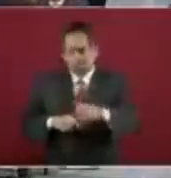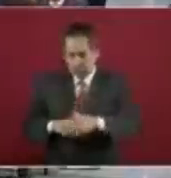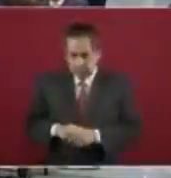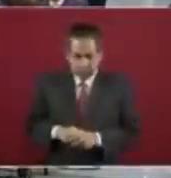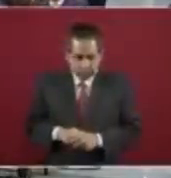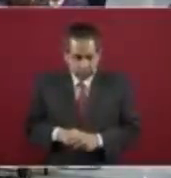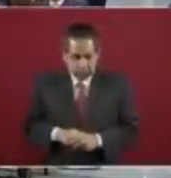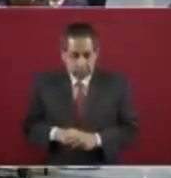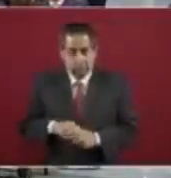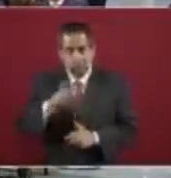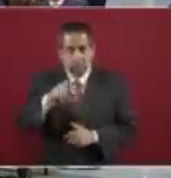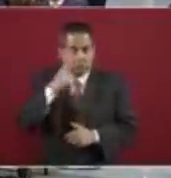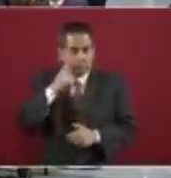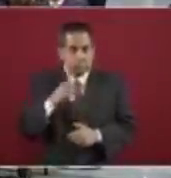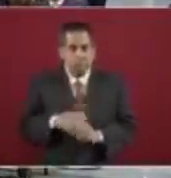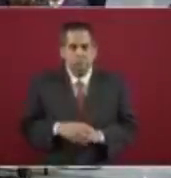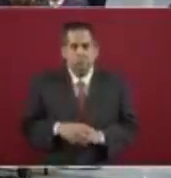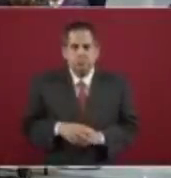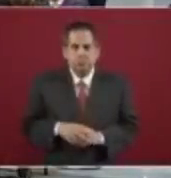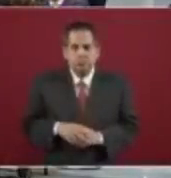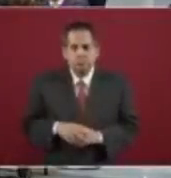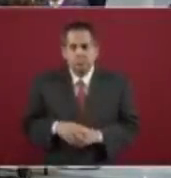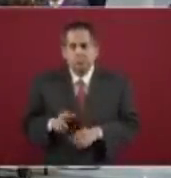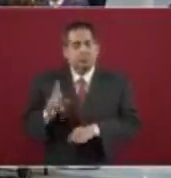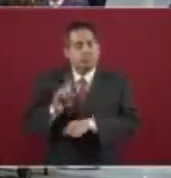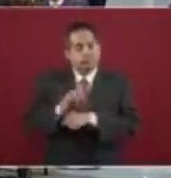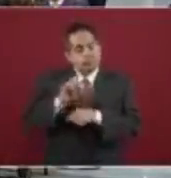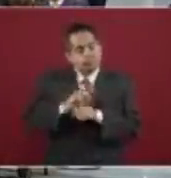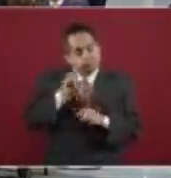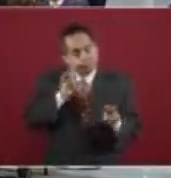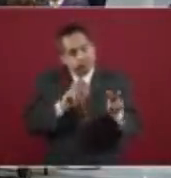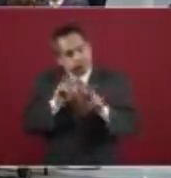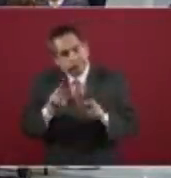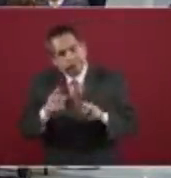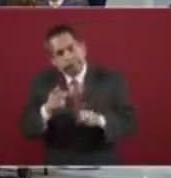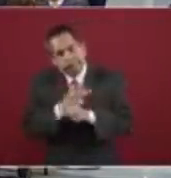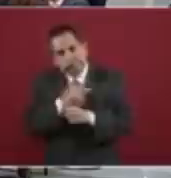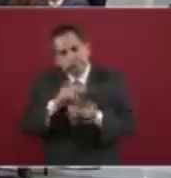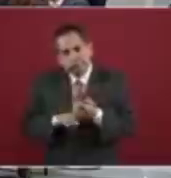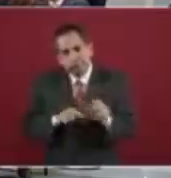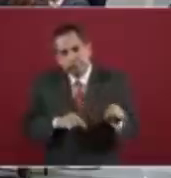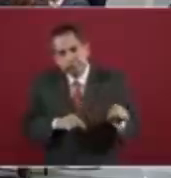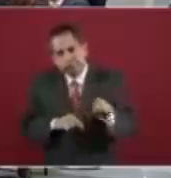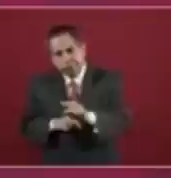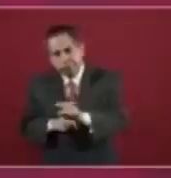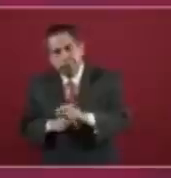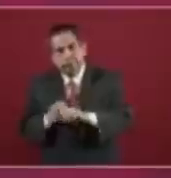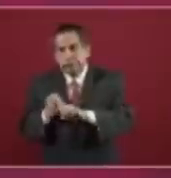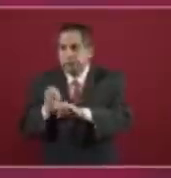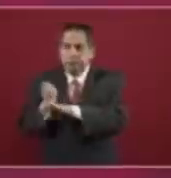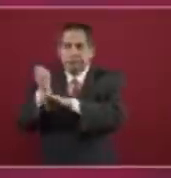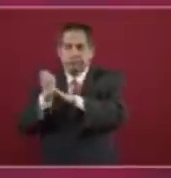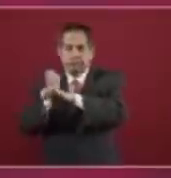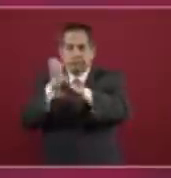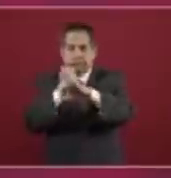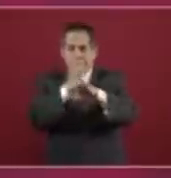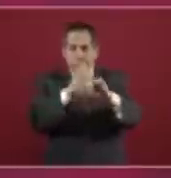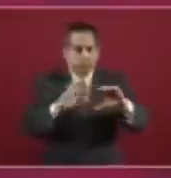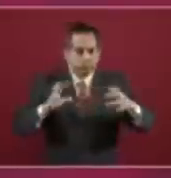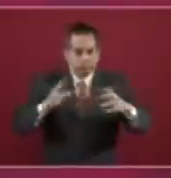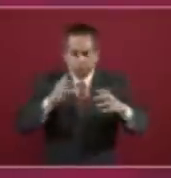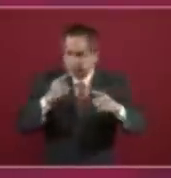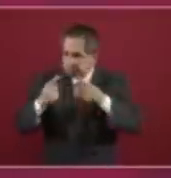Sí, mire, todos los días vemos qué sucede en los estados,